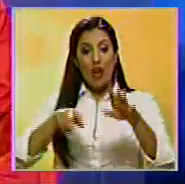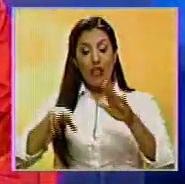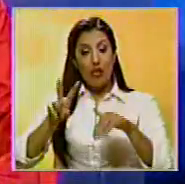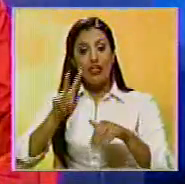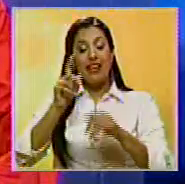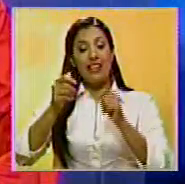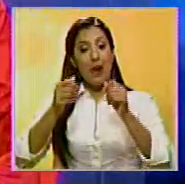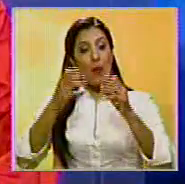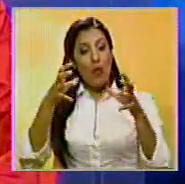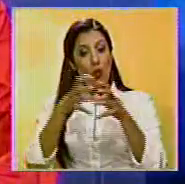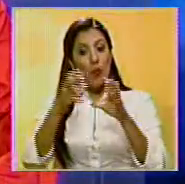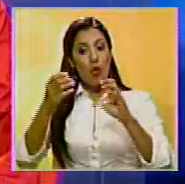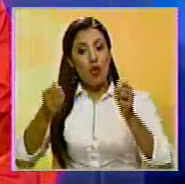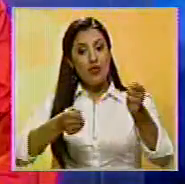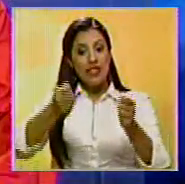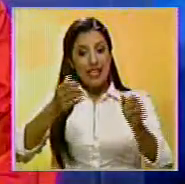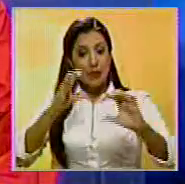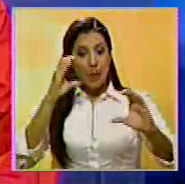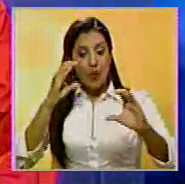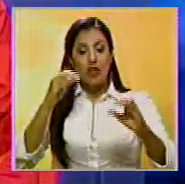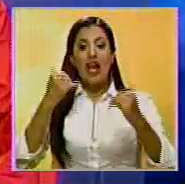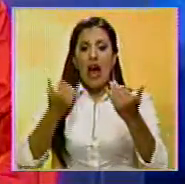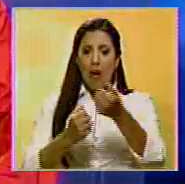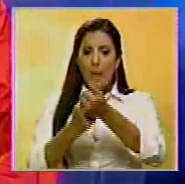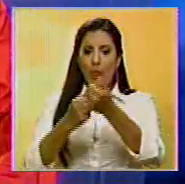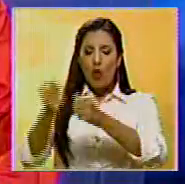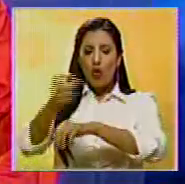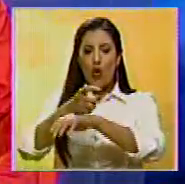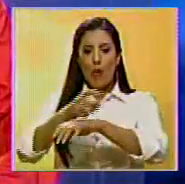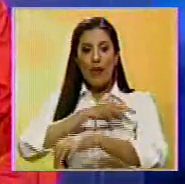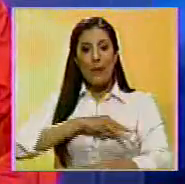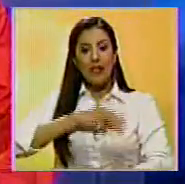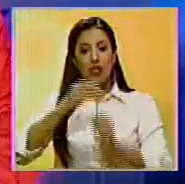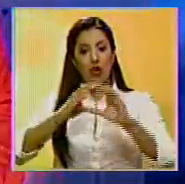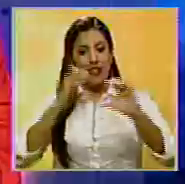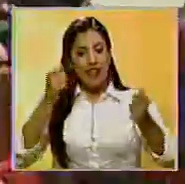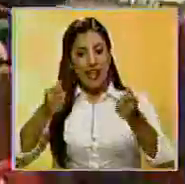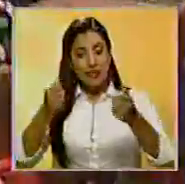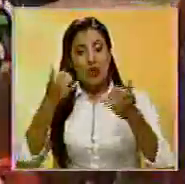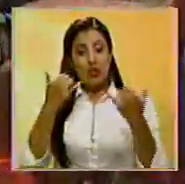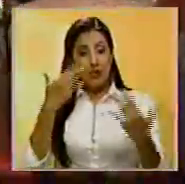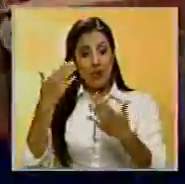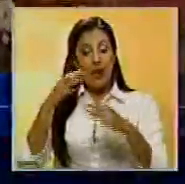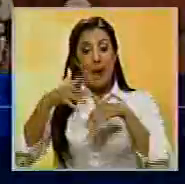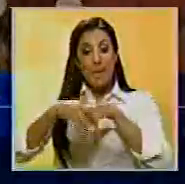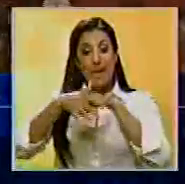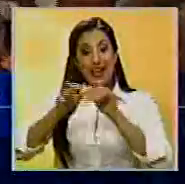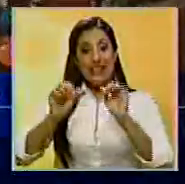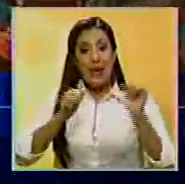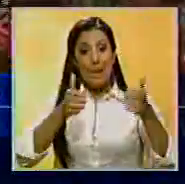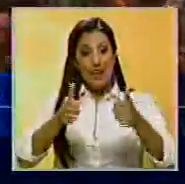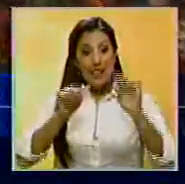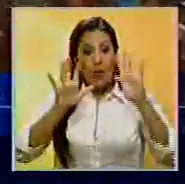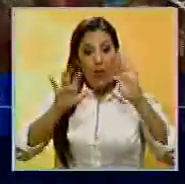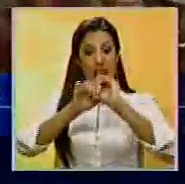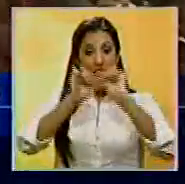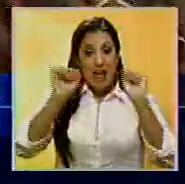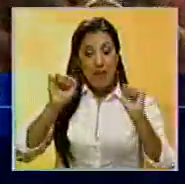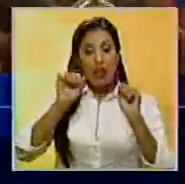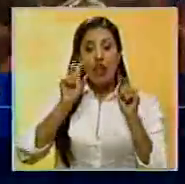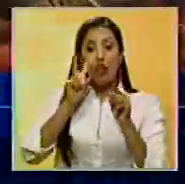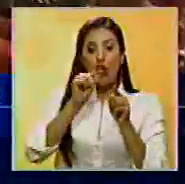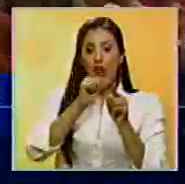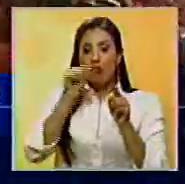sector transporte realiza una movilización en apoyo a gobierno nacional y a la misión transporte la marcha pautada para las 9 de la mañana partió desde dos